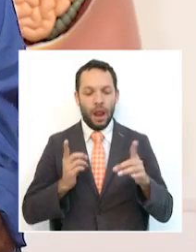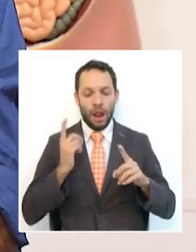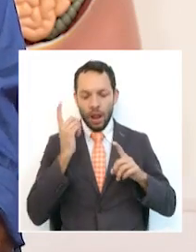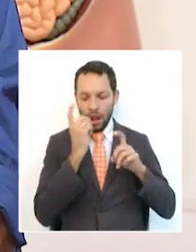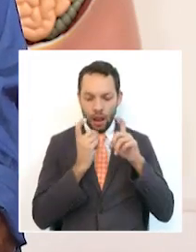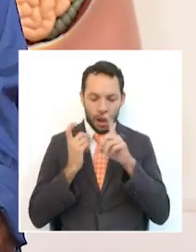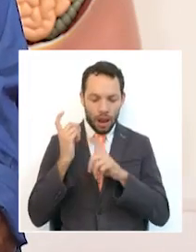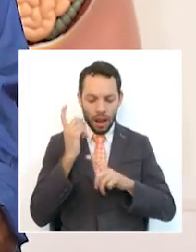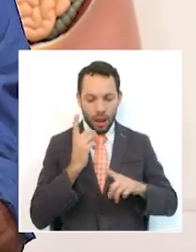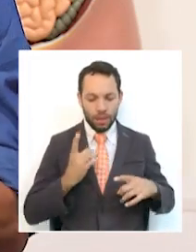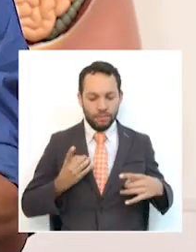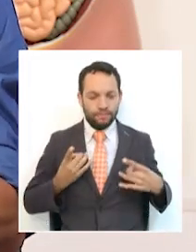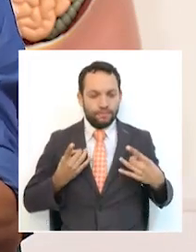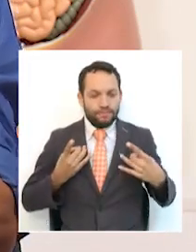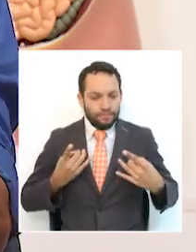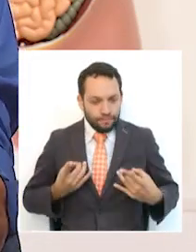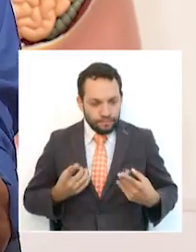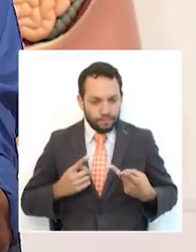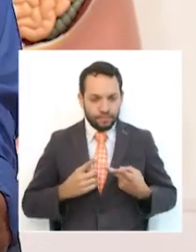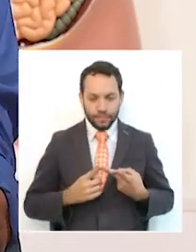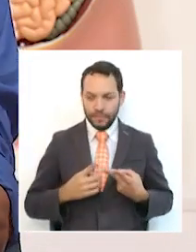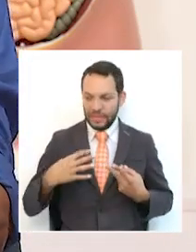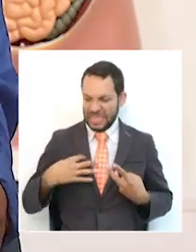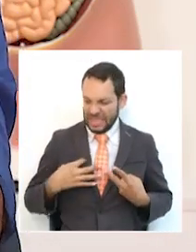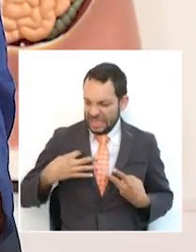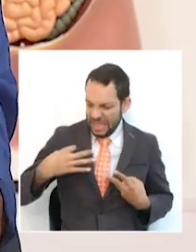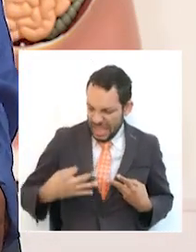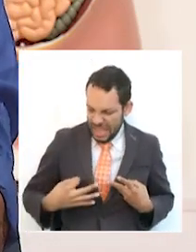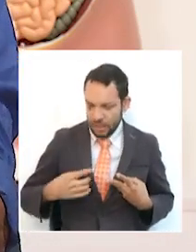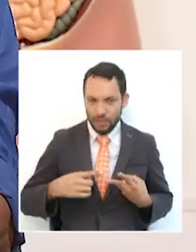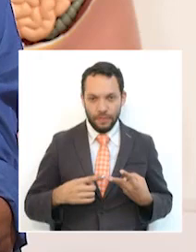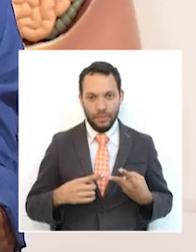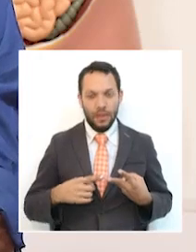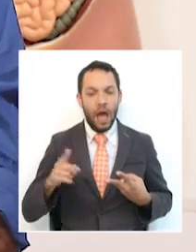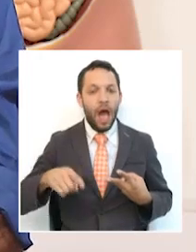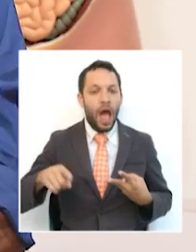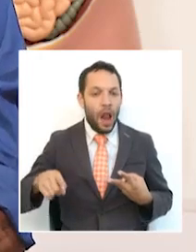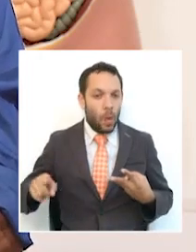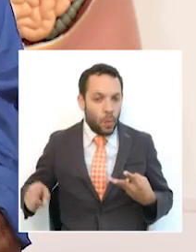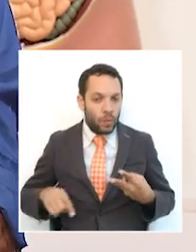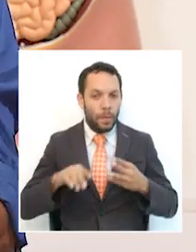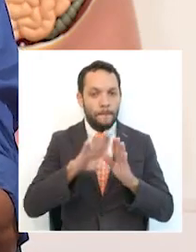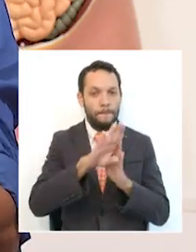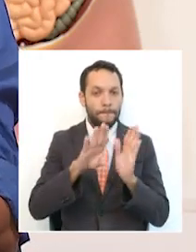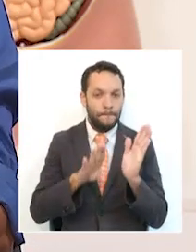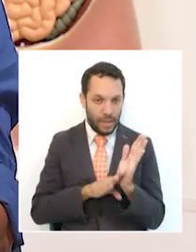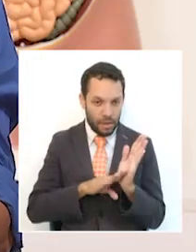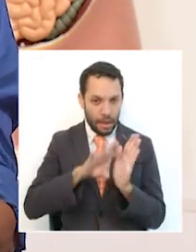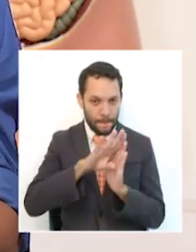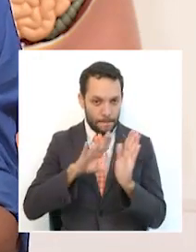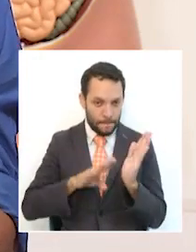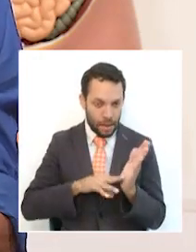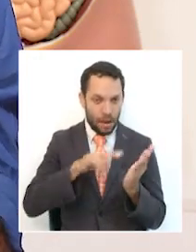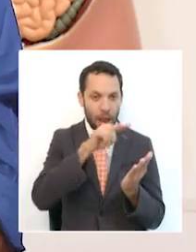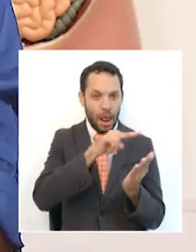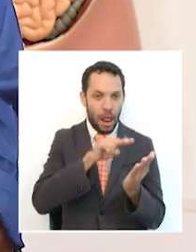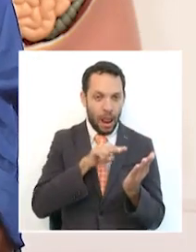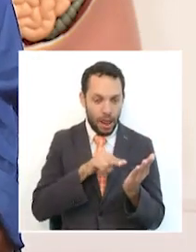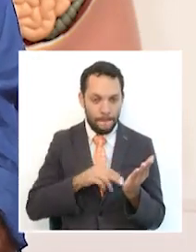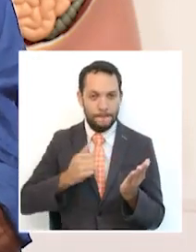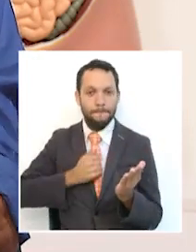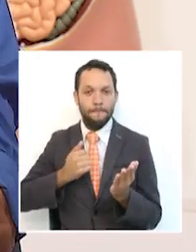meditación ética universal hay personas que leyendo la biblia le ayuda bastante en mi caso personal leo el bhagavad gita